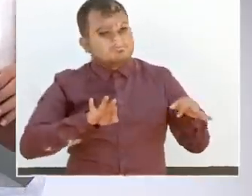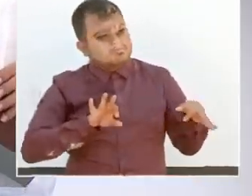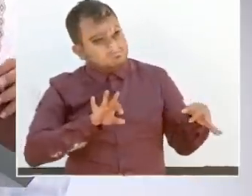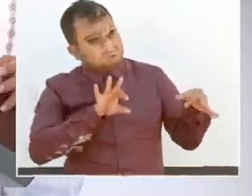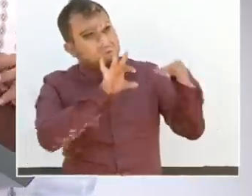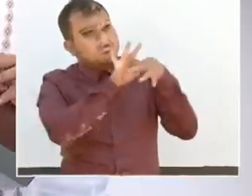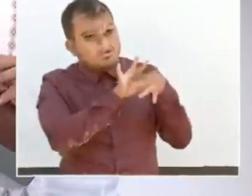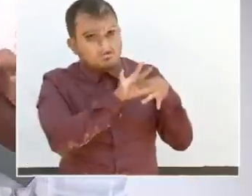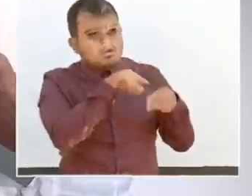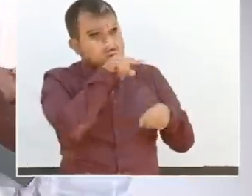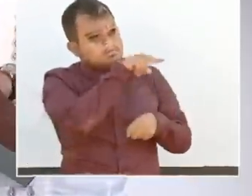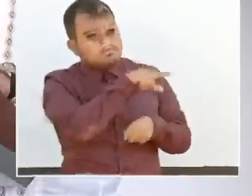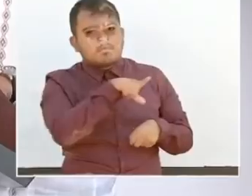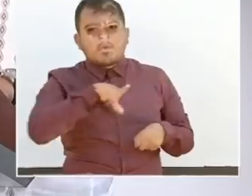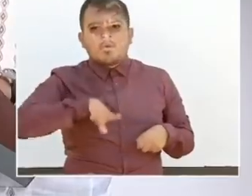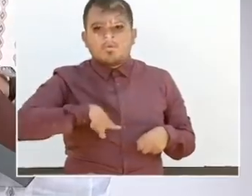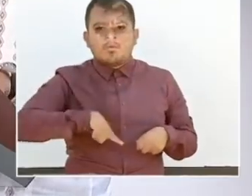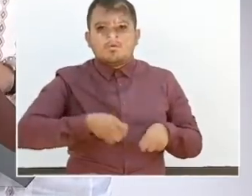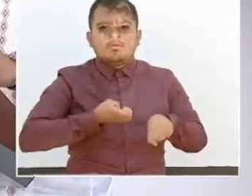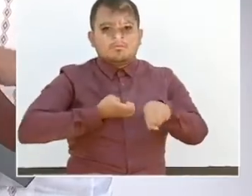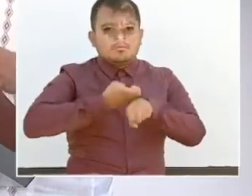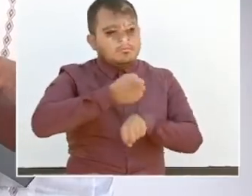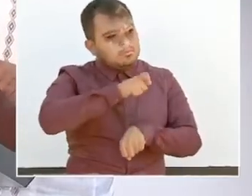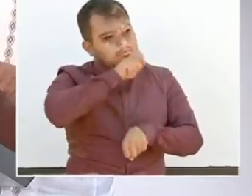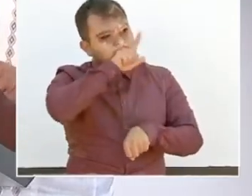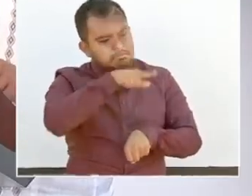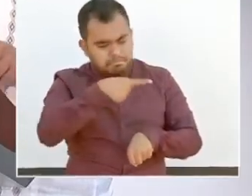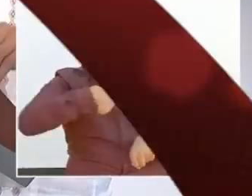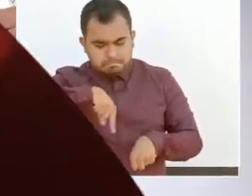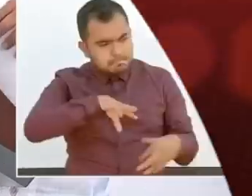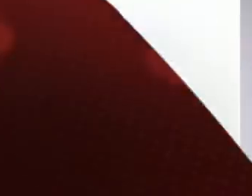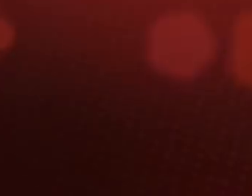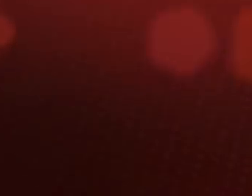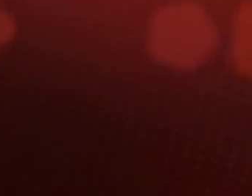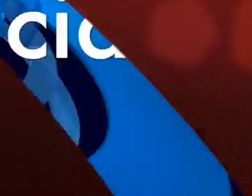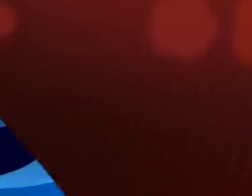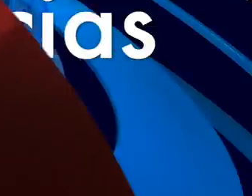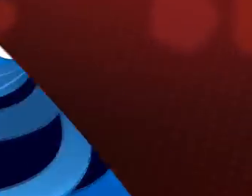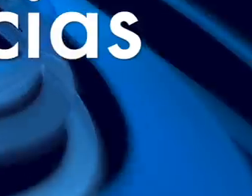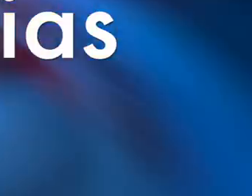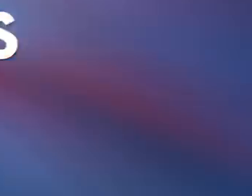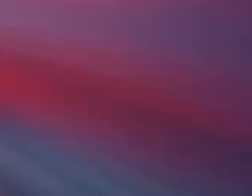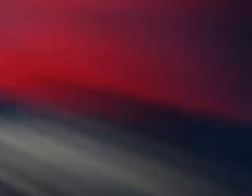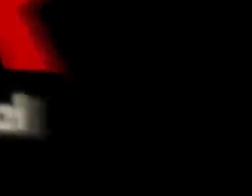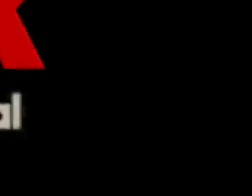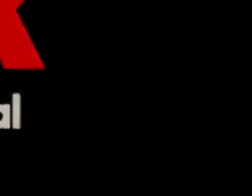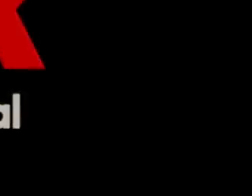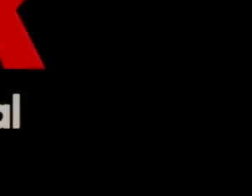gobierno estatal y con los gobiernos municipales.